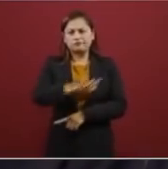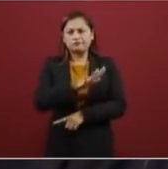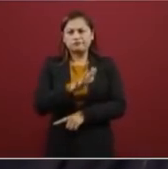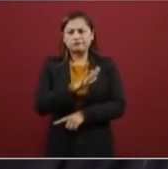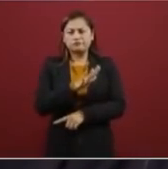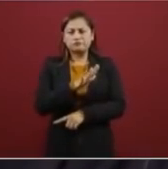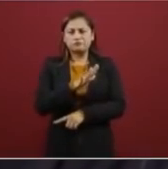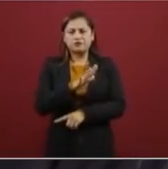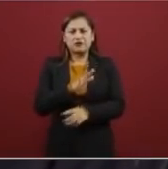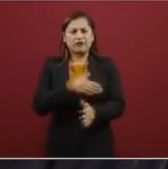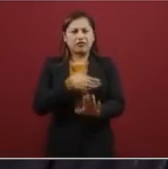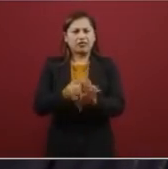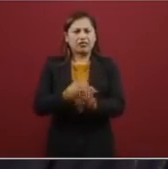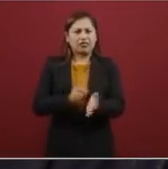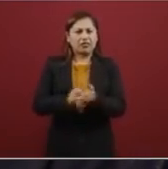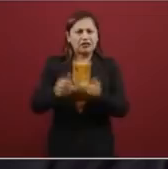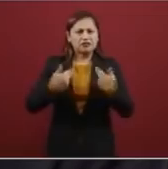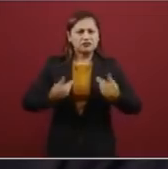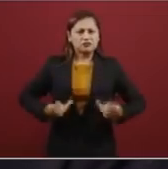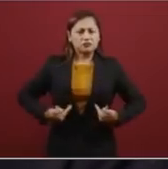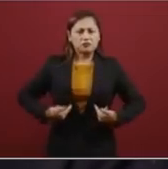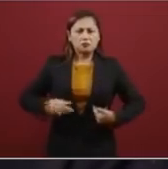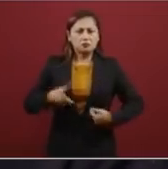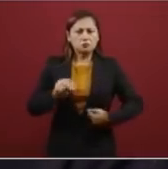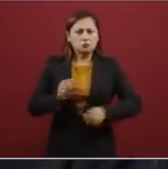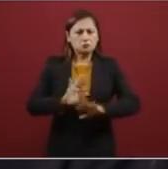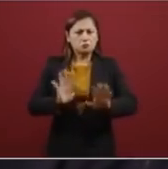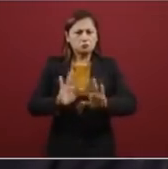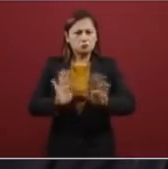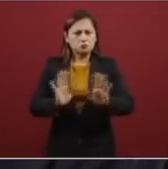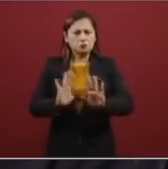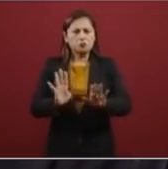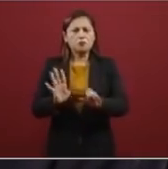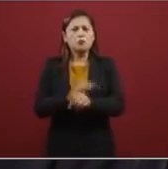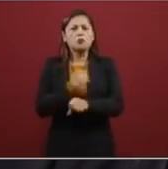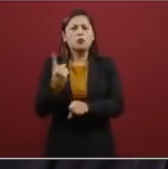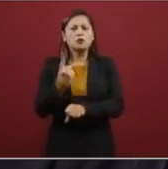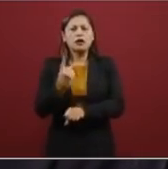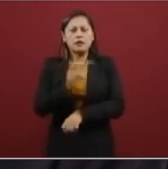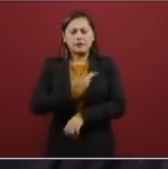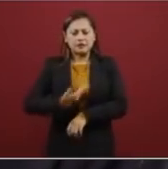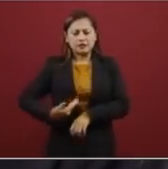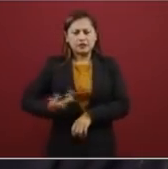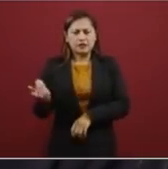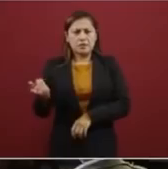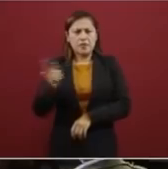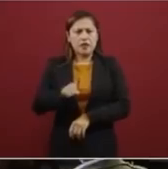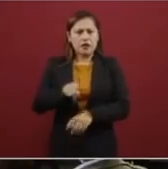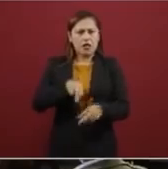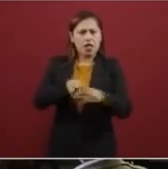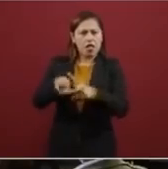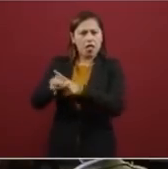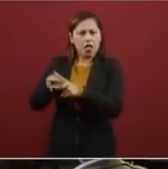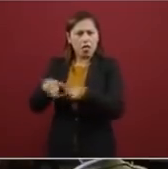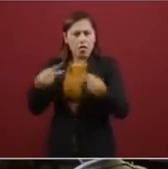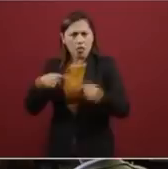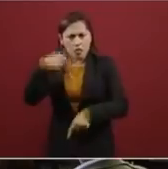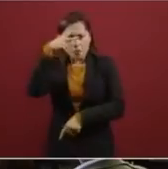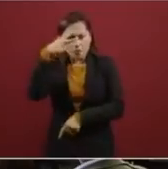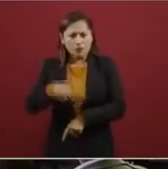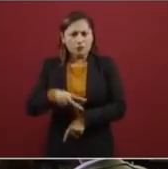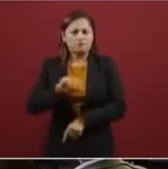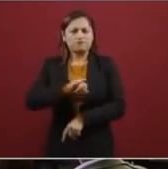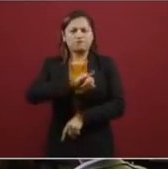va a dar la orden de que se reprima, de que se masacre al pueblo de México. El mandatario defendió las cifras